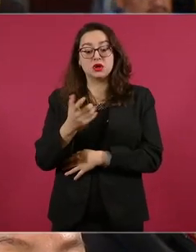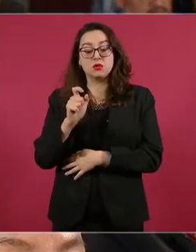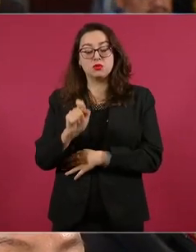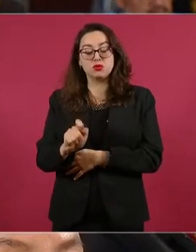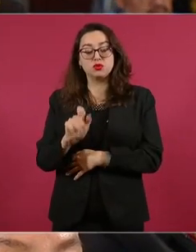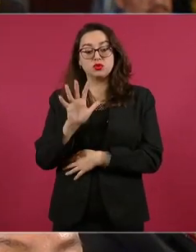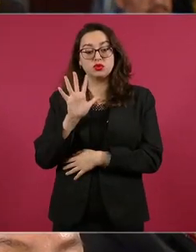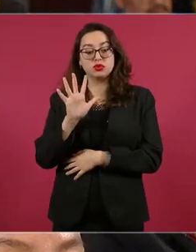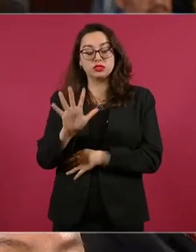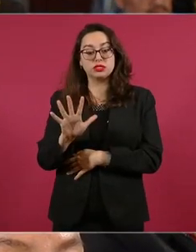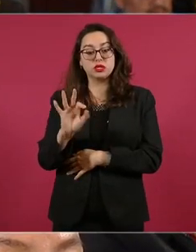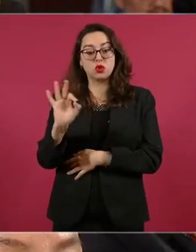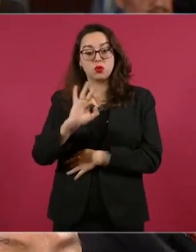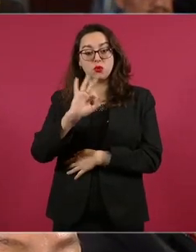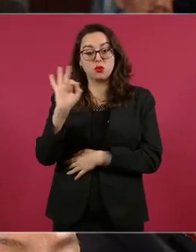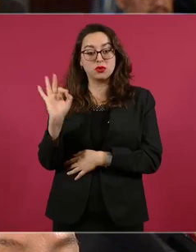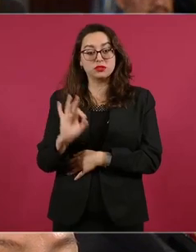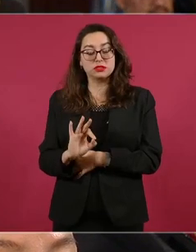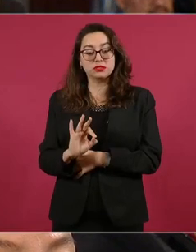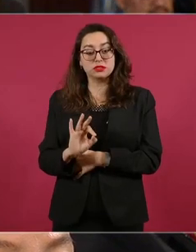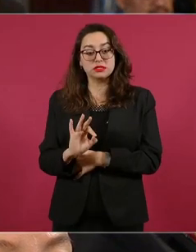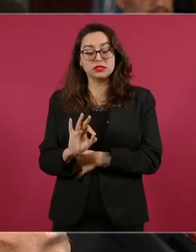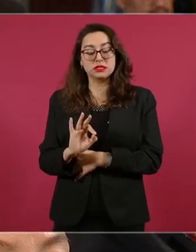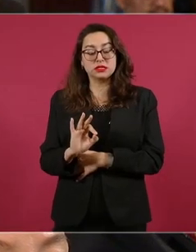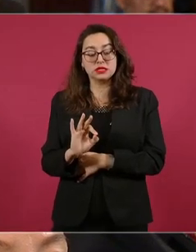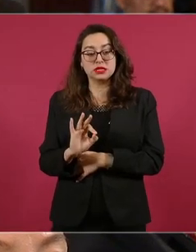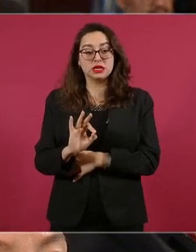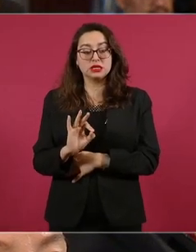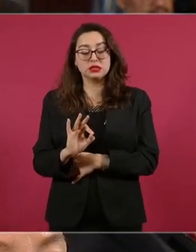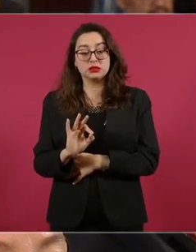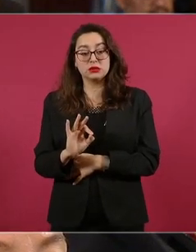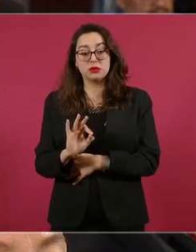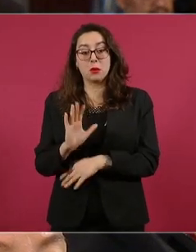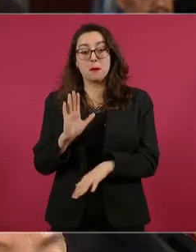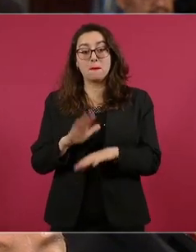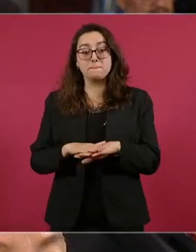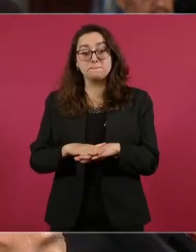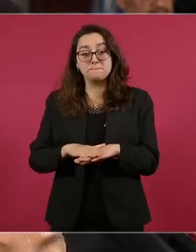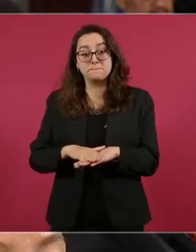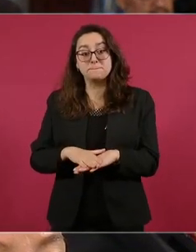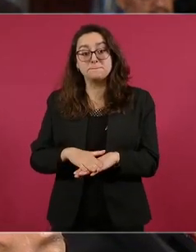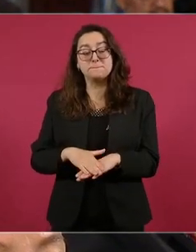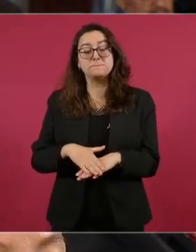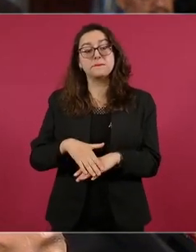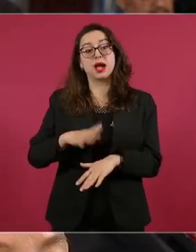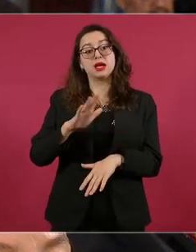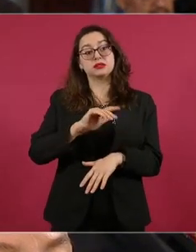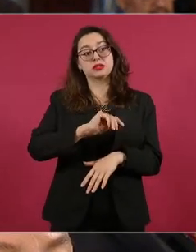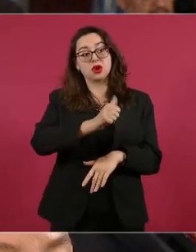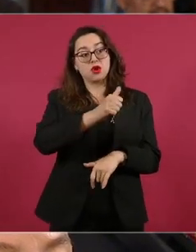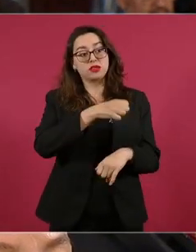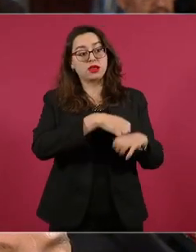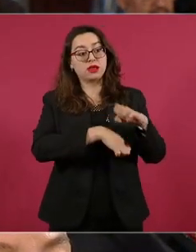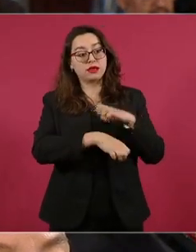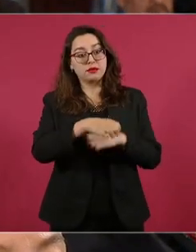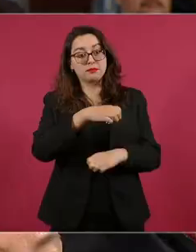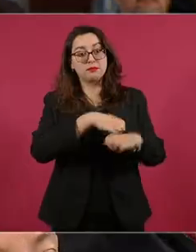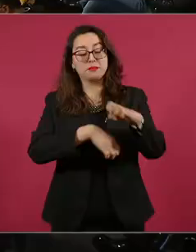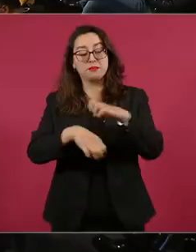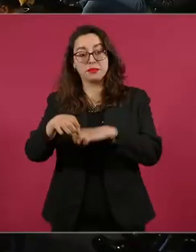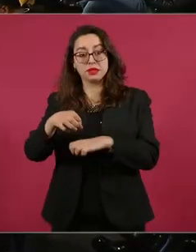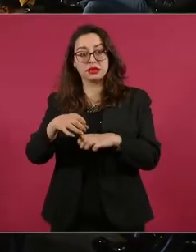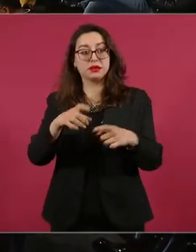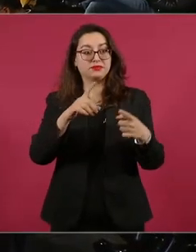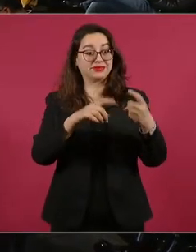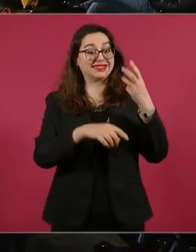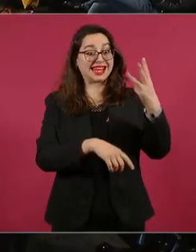más que cinco veces más que América Móvil, FEMSA y Walmart